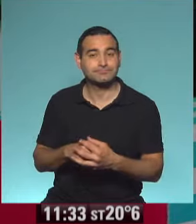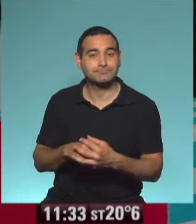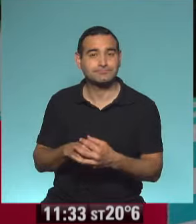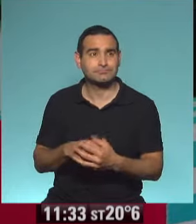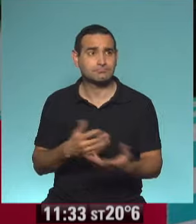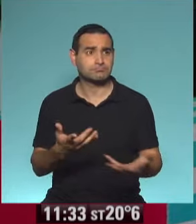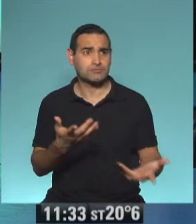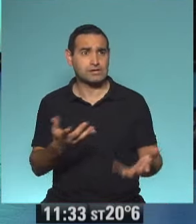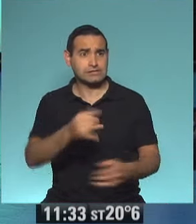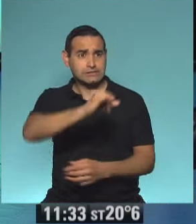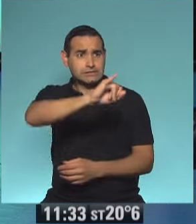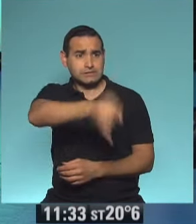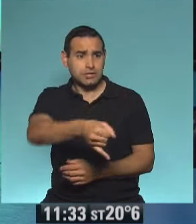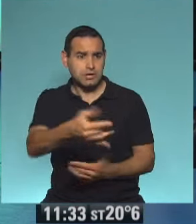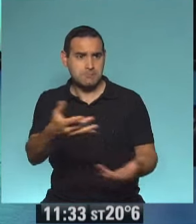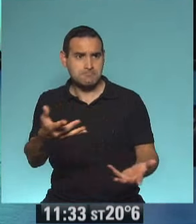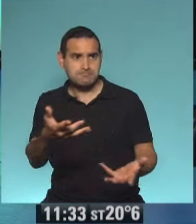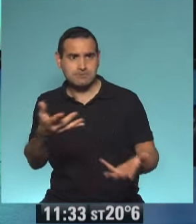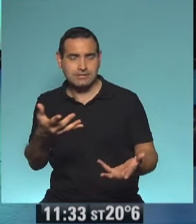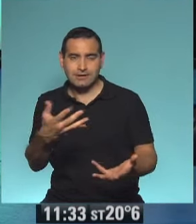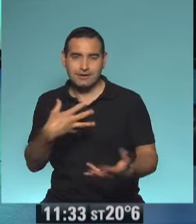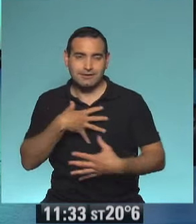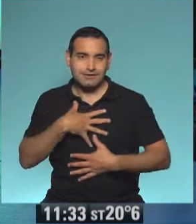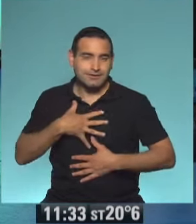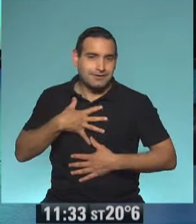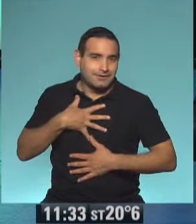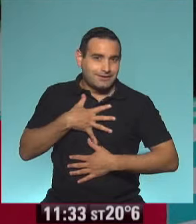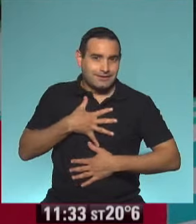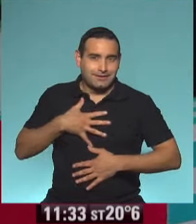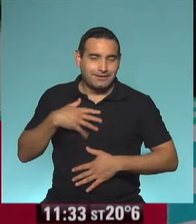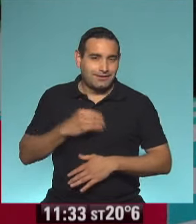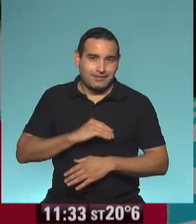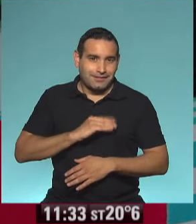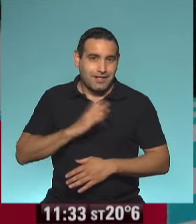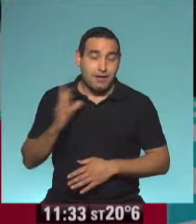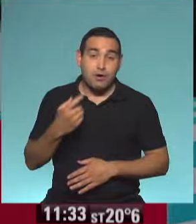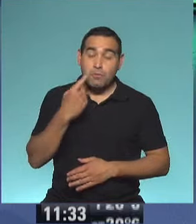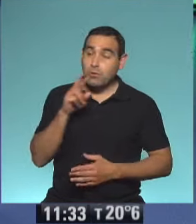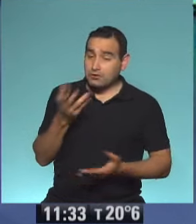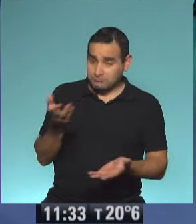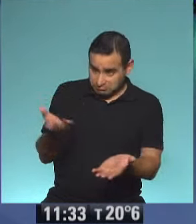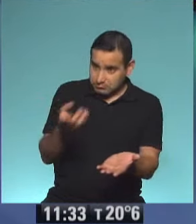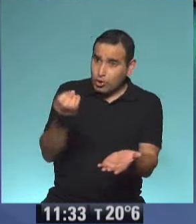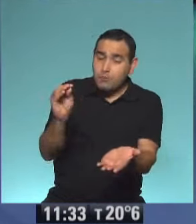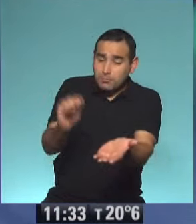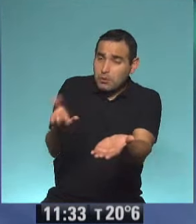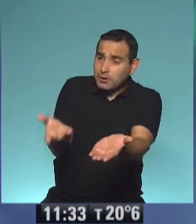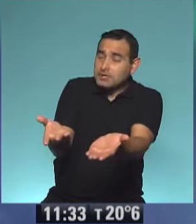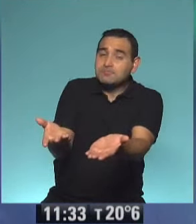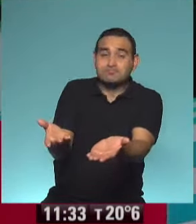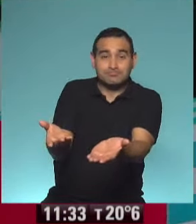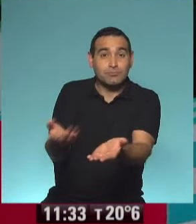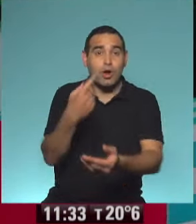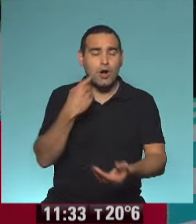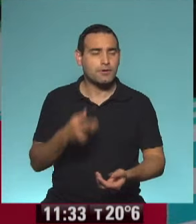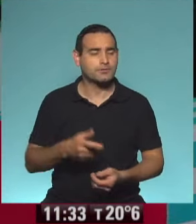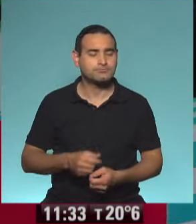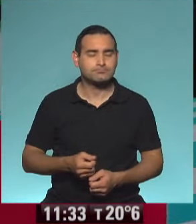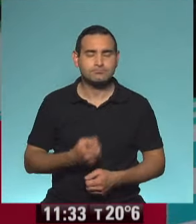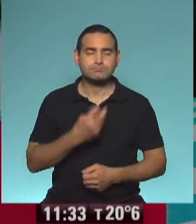«Sí», dijo el nombrador completamente derretido. «Bueno», replicó ella, «hágalo». Entonces él volvió a